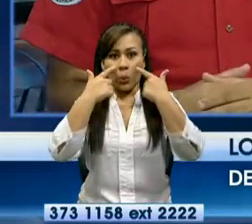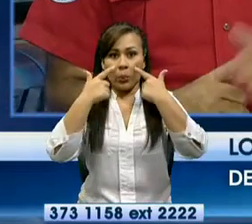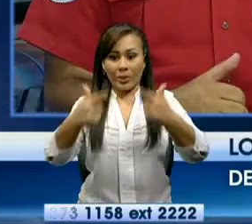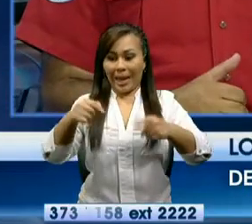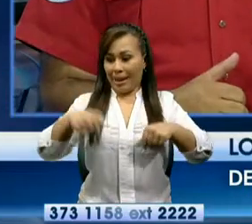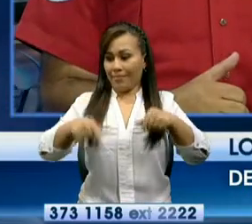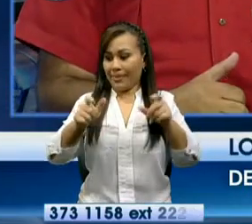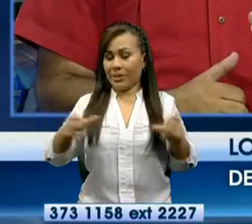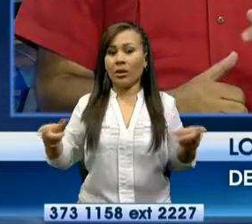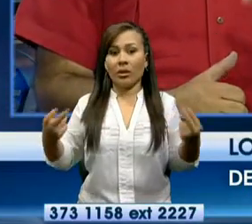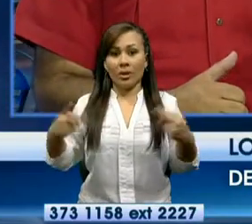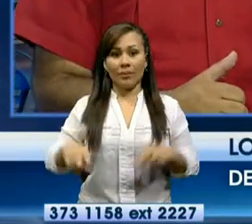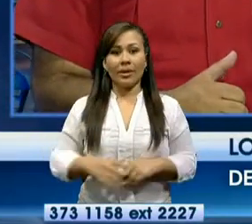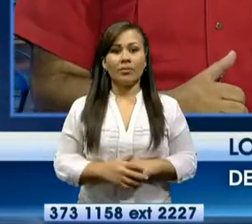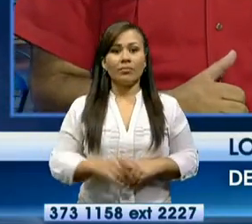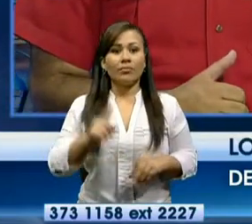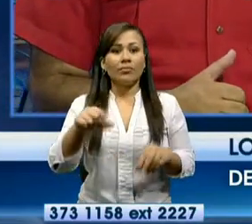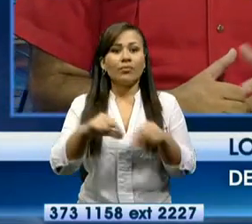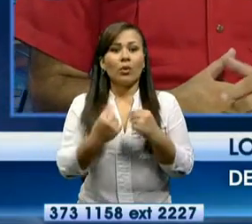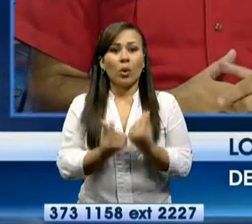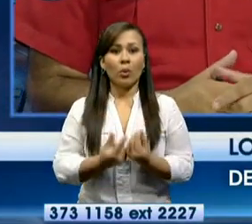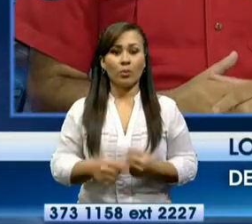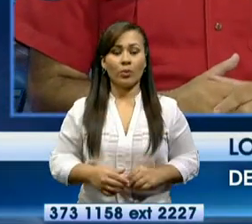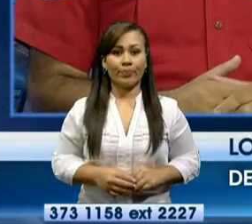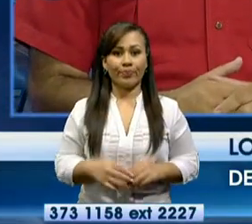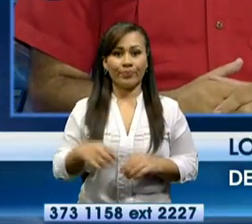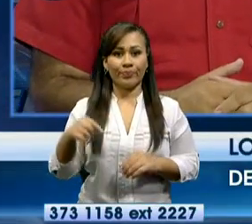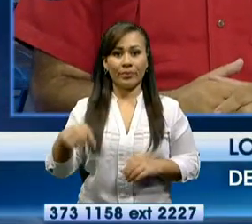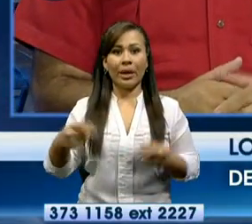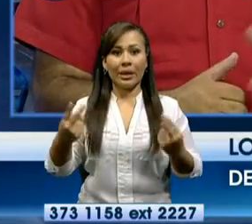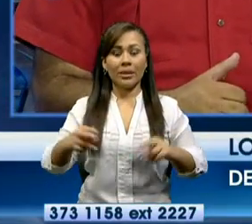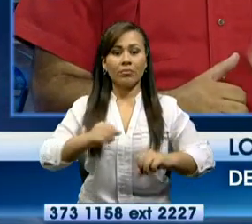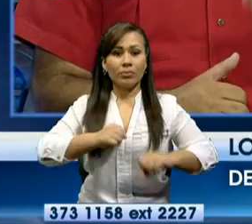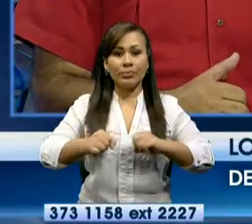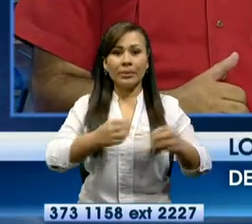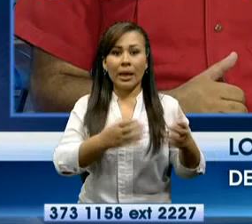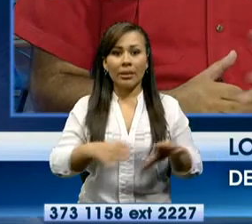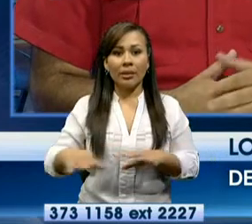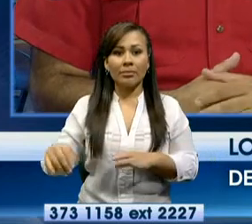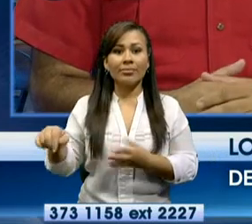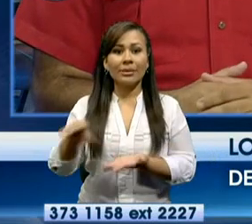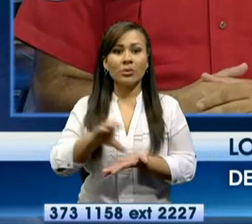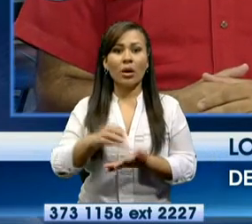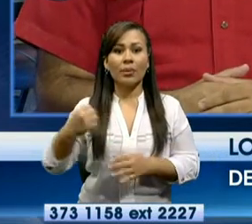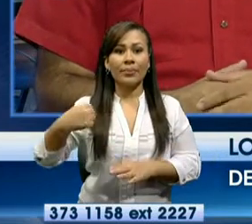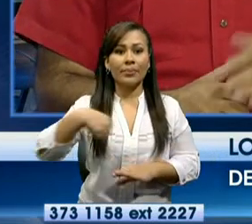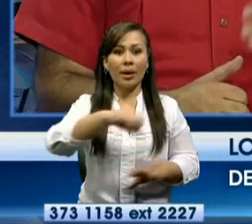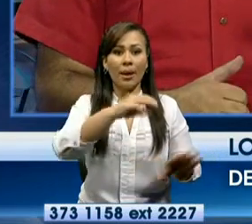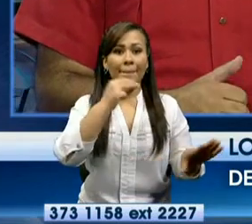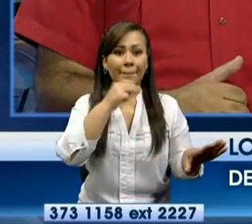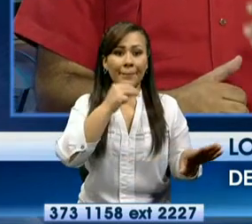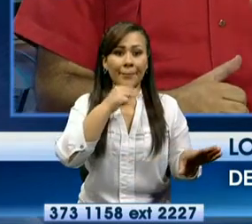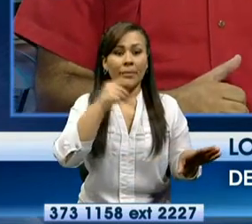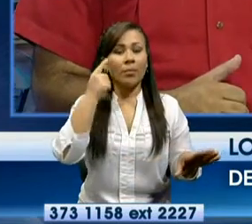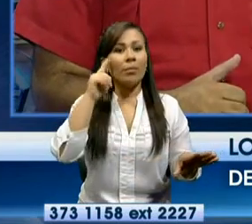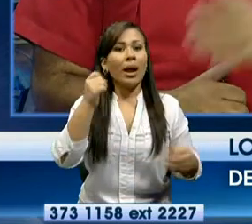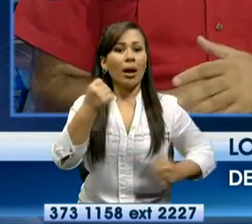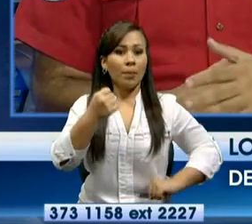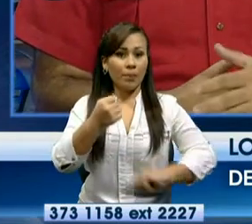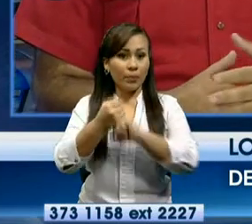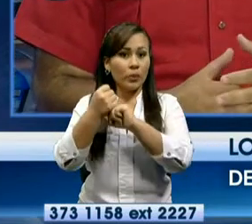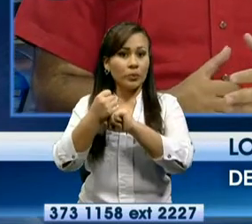la ciudad, una parte de la fuerza de tarea de la ciudad y que avance a la ciudad de Manta como apoyo